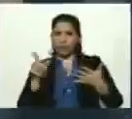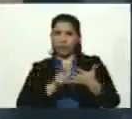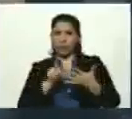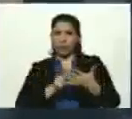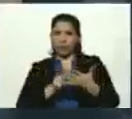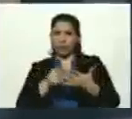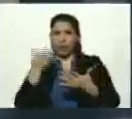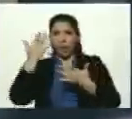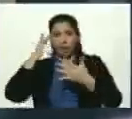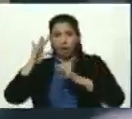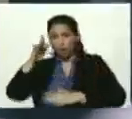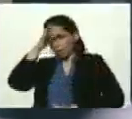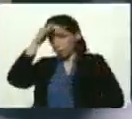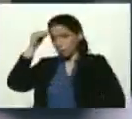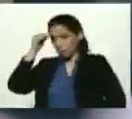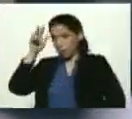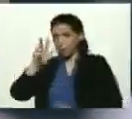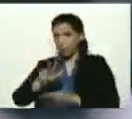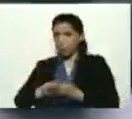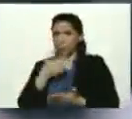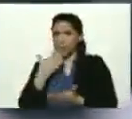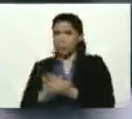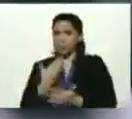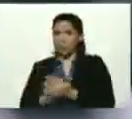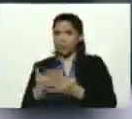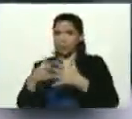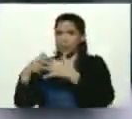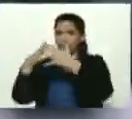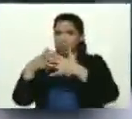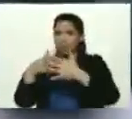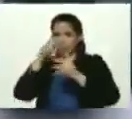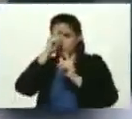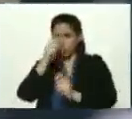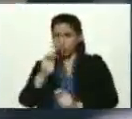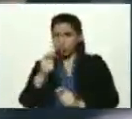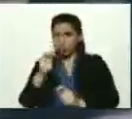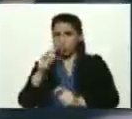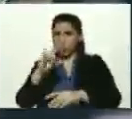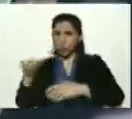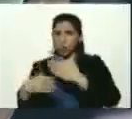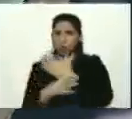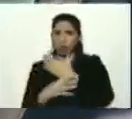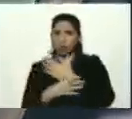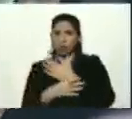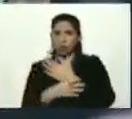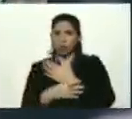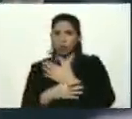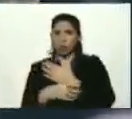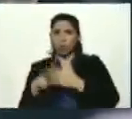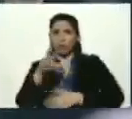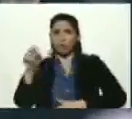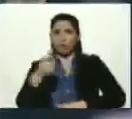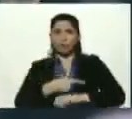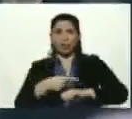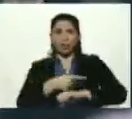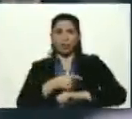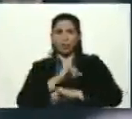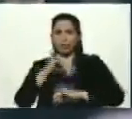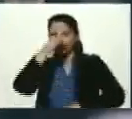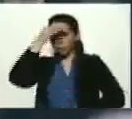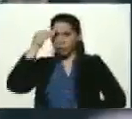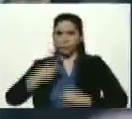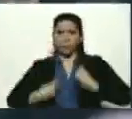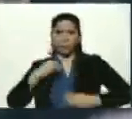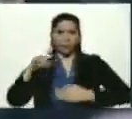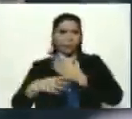la propuesta de declarar que Estados Unidos reconocía a Guaidó en vez de Maduro, a las 30 horas ya Trump estaba preocupado de que